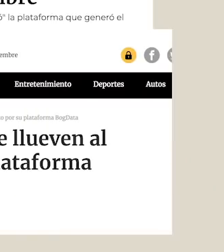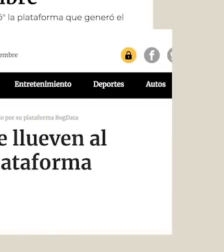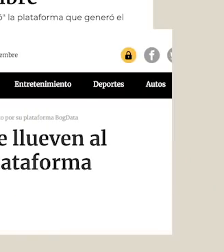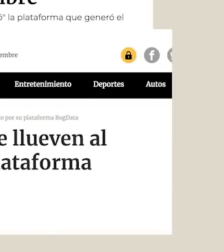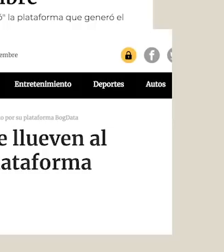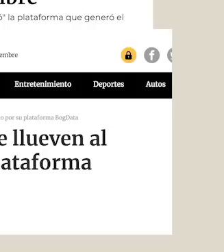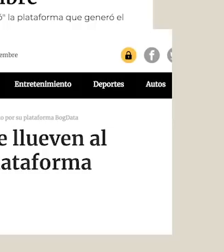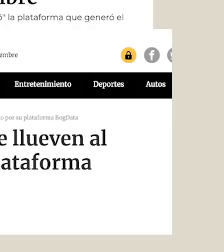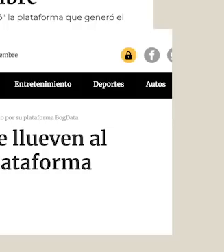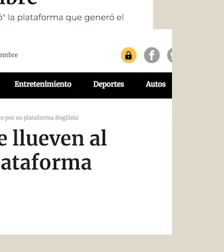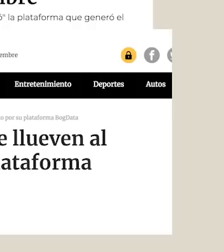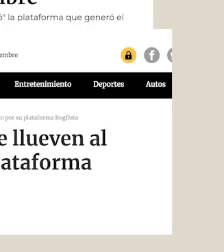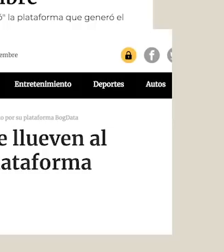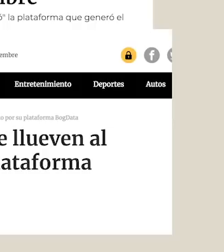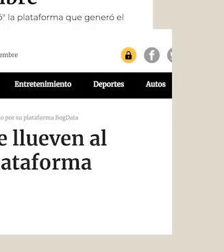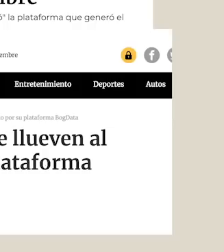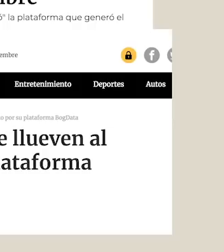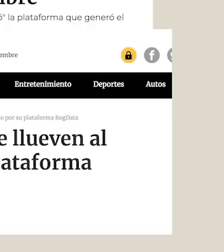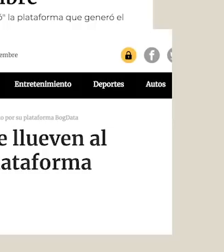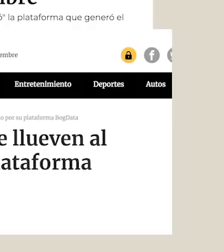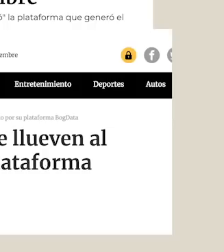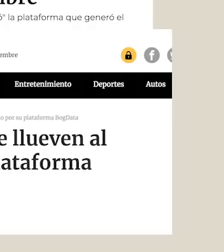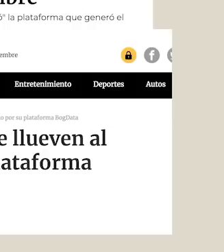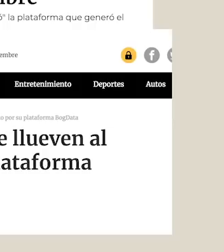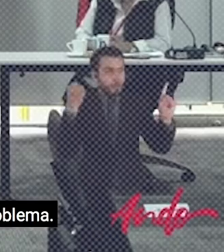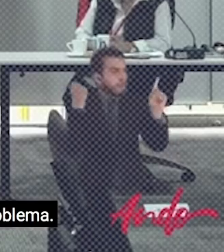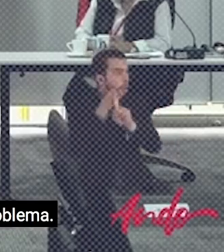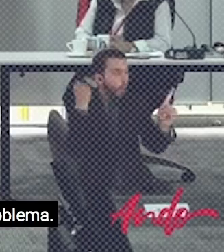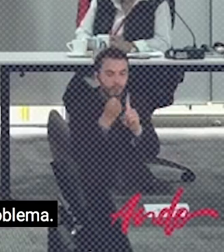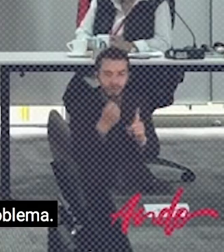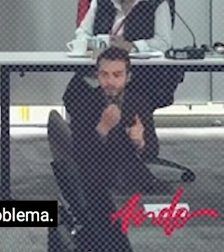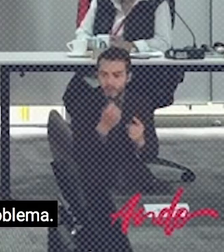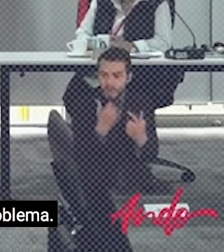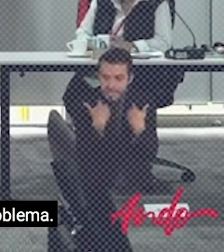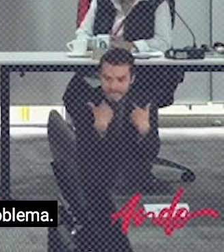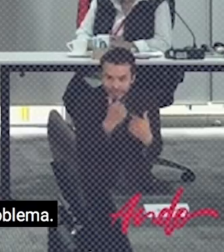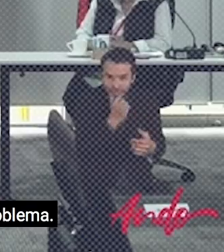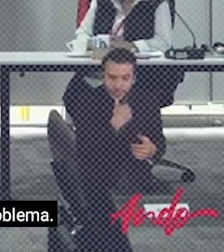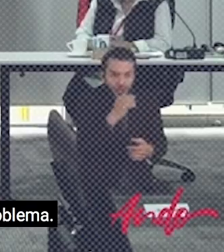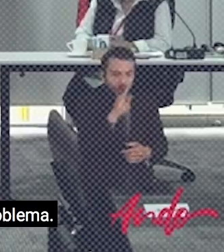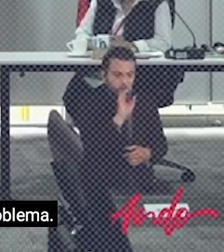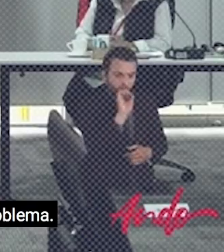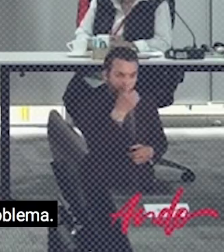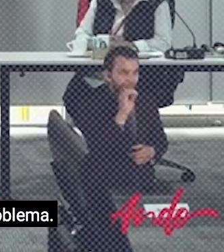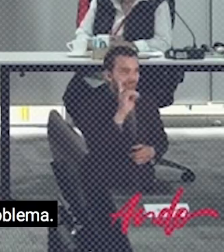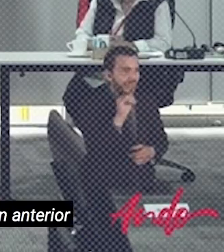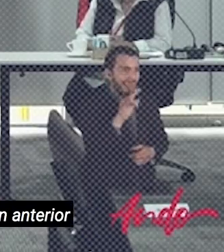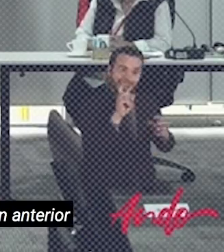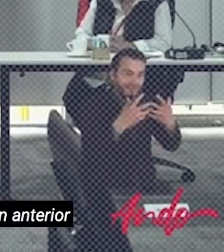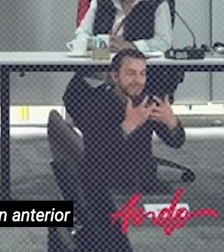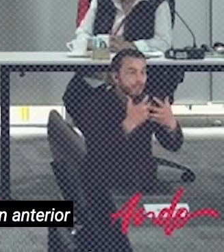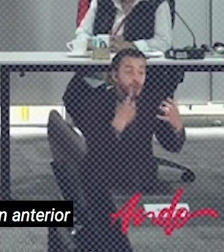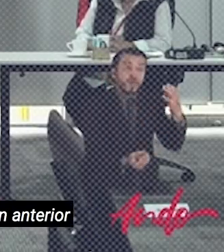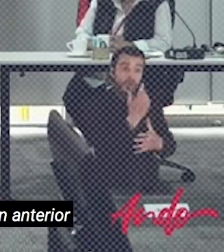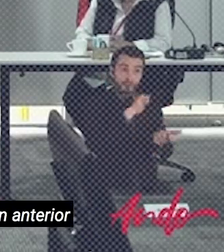30.000 contratistas del distrito por complicaciones con la plataforma Bogdata. Eso sí, dejó claro que estaba solucionando el problema.